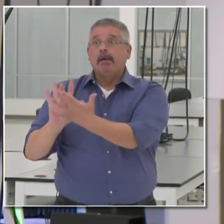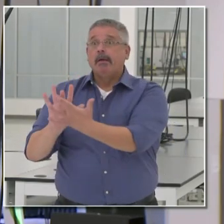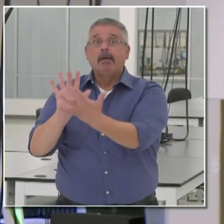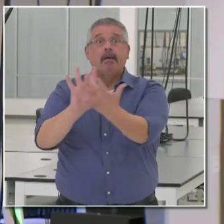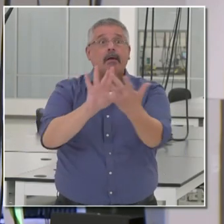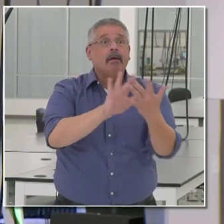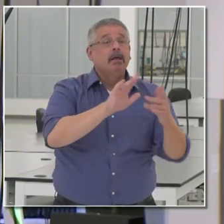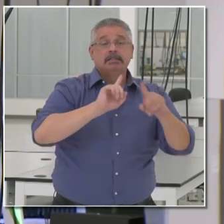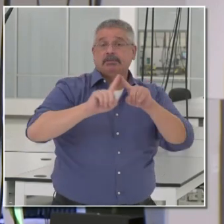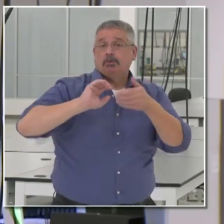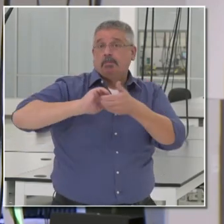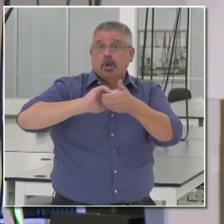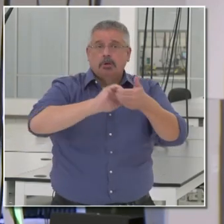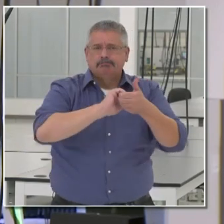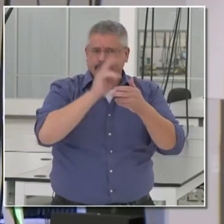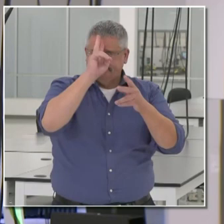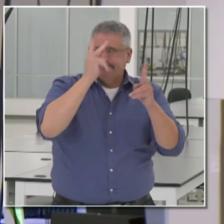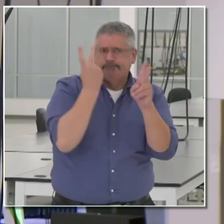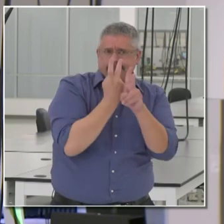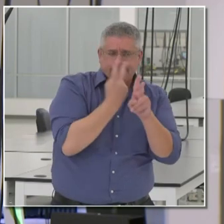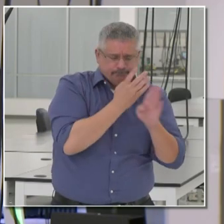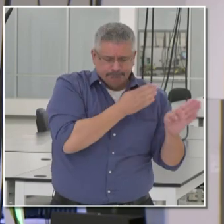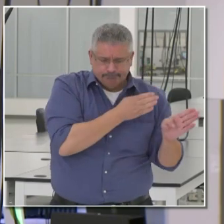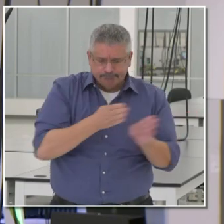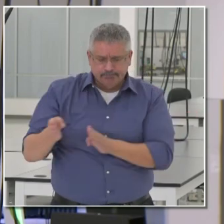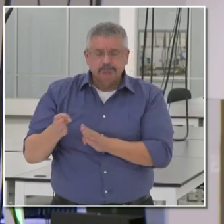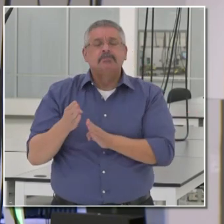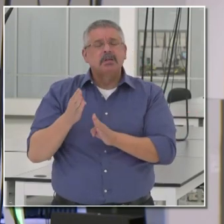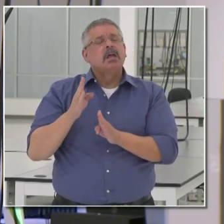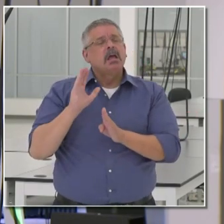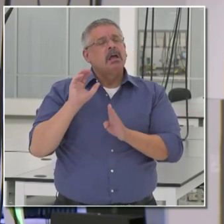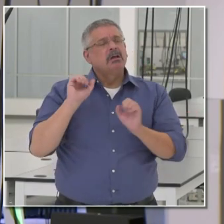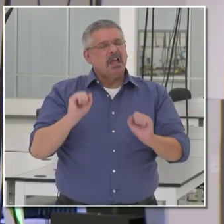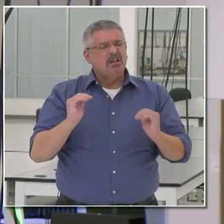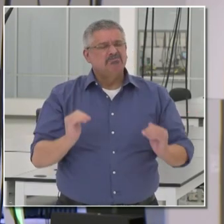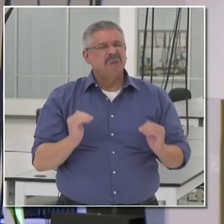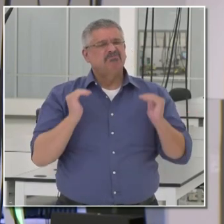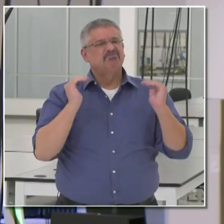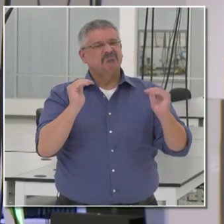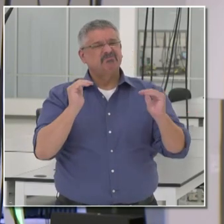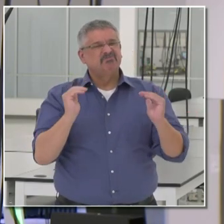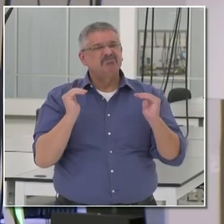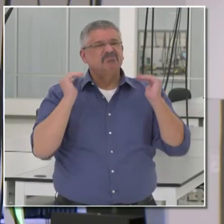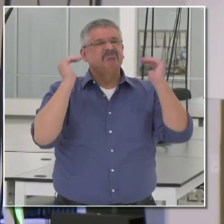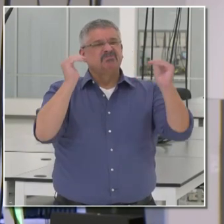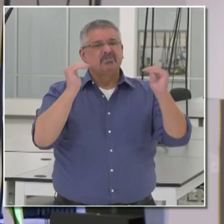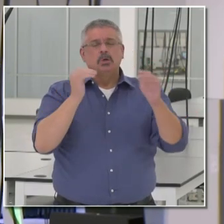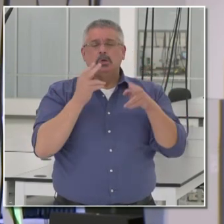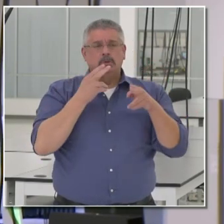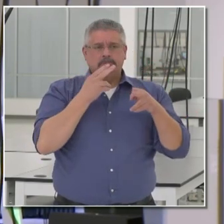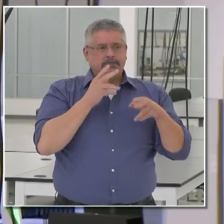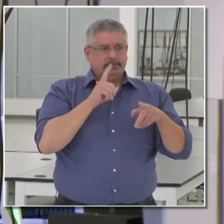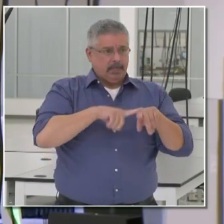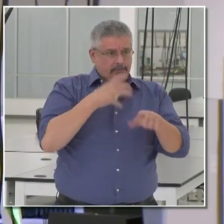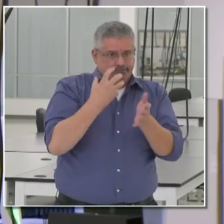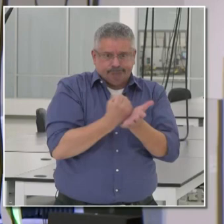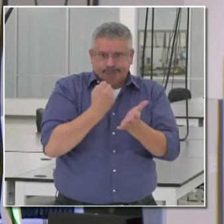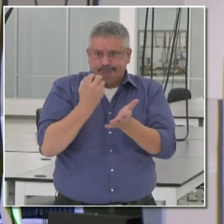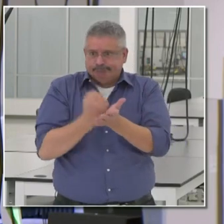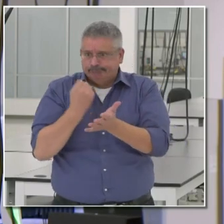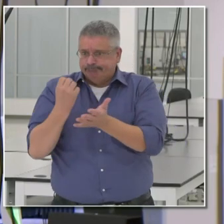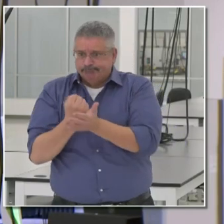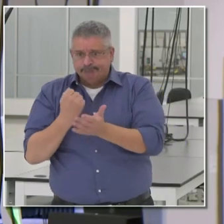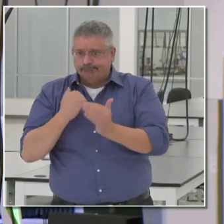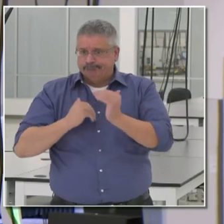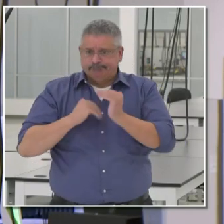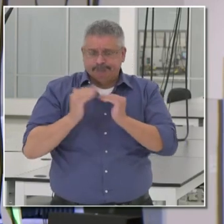derbi con otros colaboradores para crear una estrategia y fuimos capaces de avanzar esa estrategia de una manera muy corta